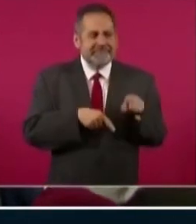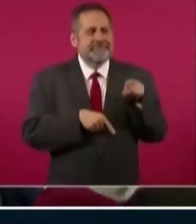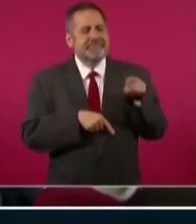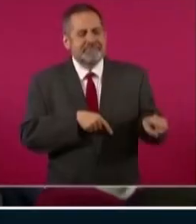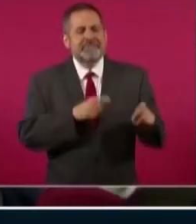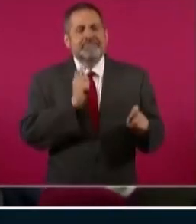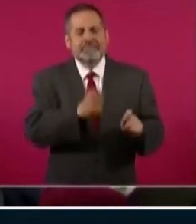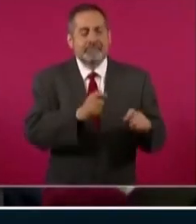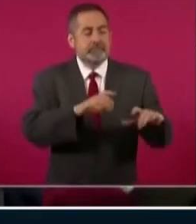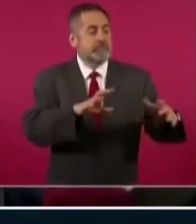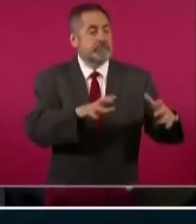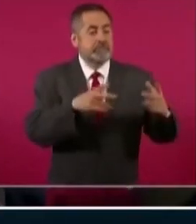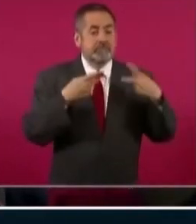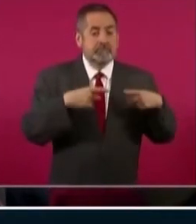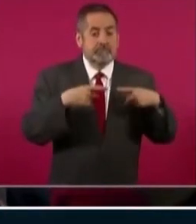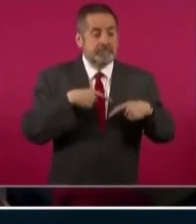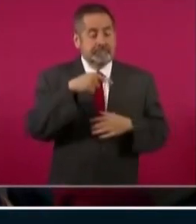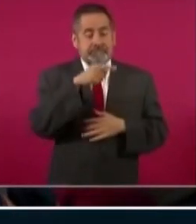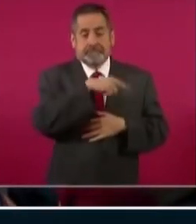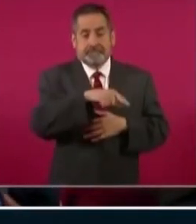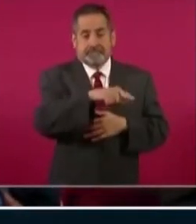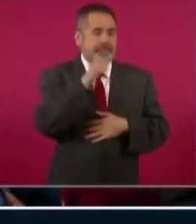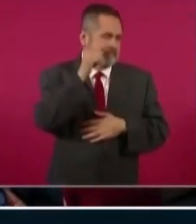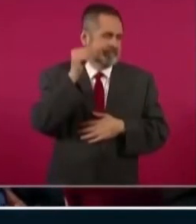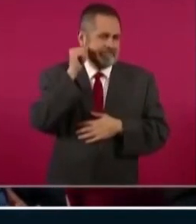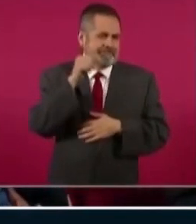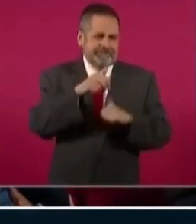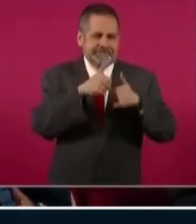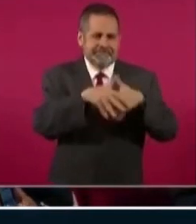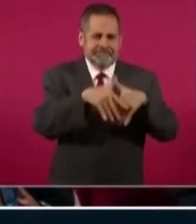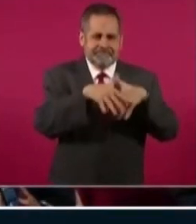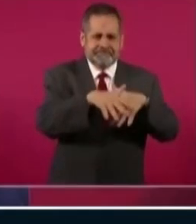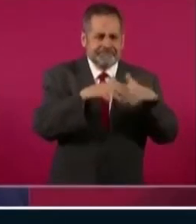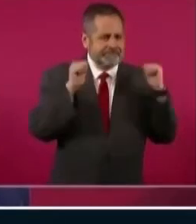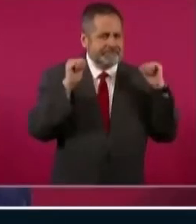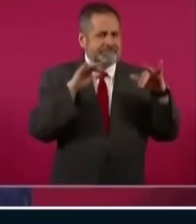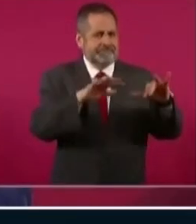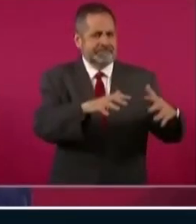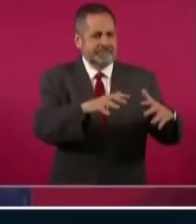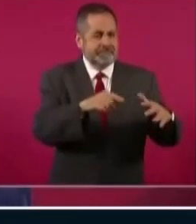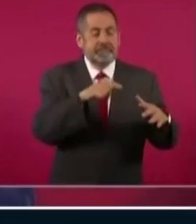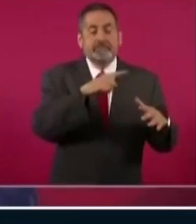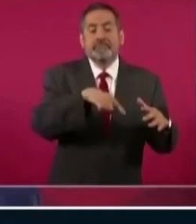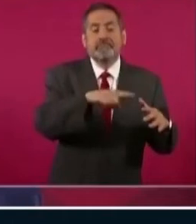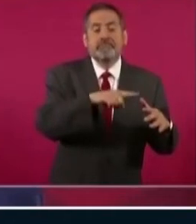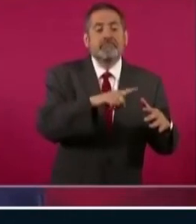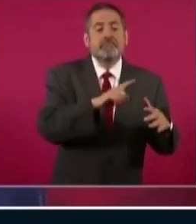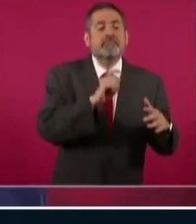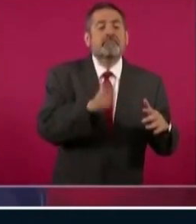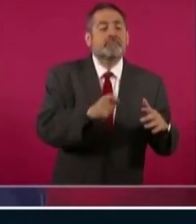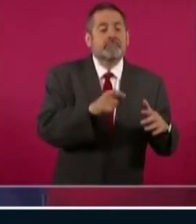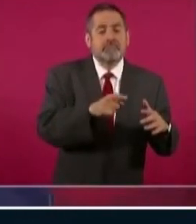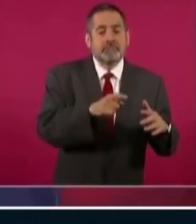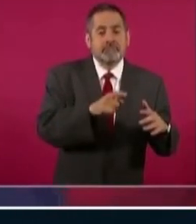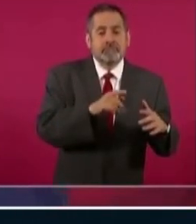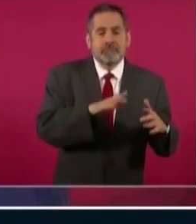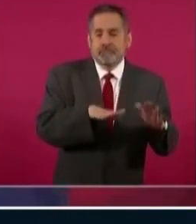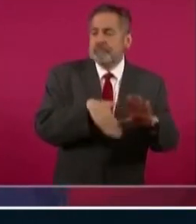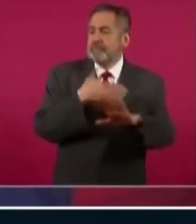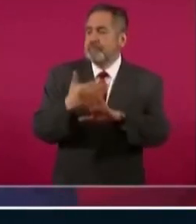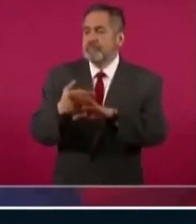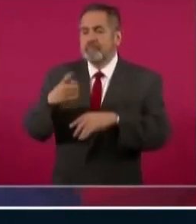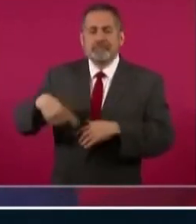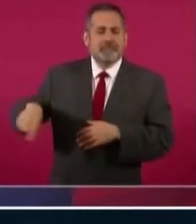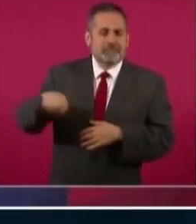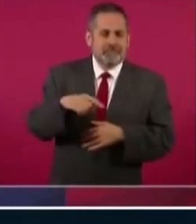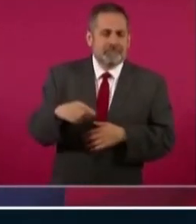muy fuerte a favor del presidente. La gente cree que ya no hay corrupción, cuando hay una corrupción a todas luces